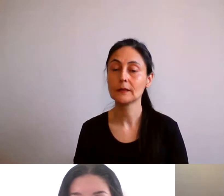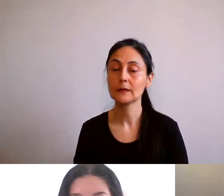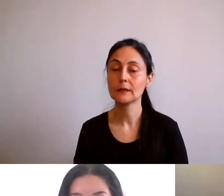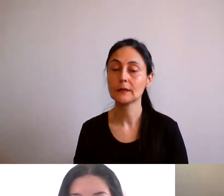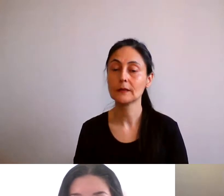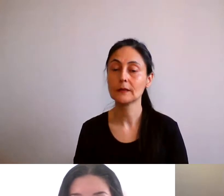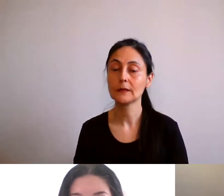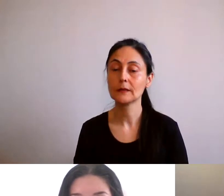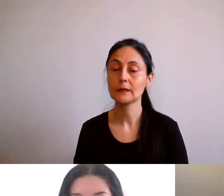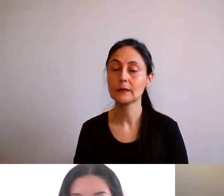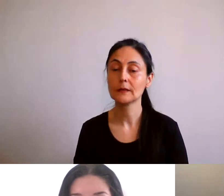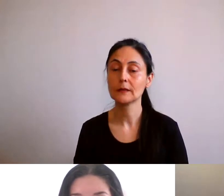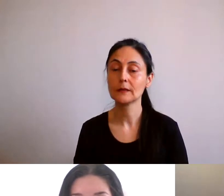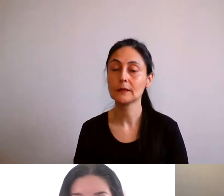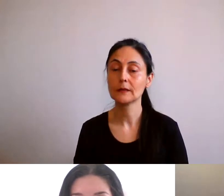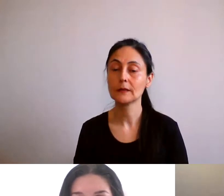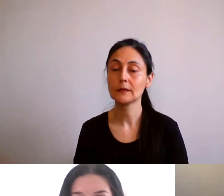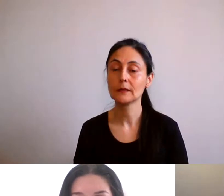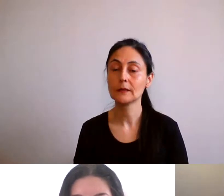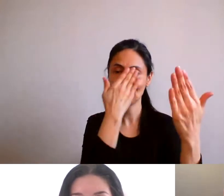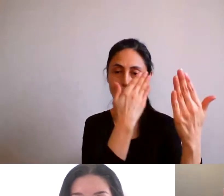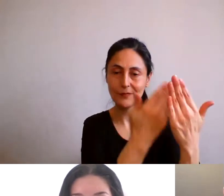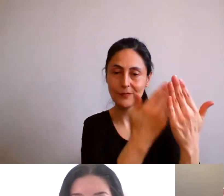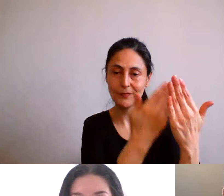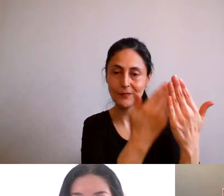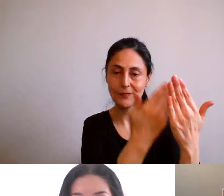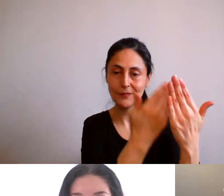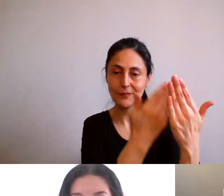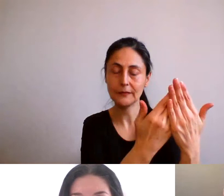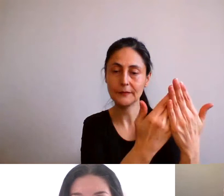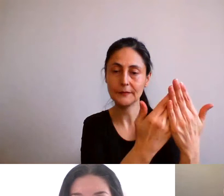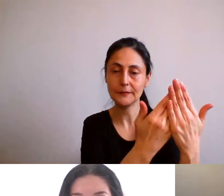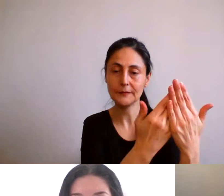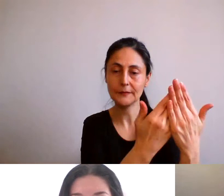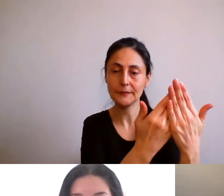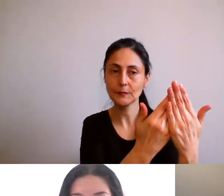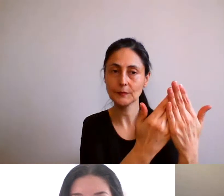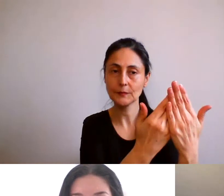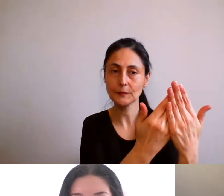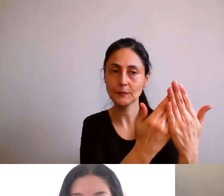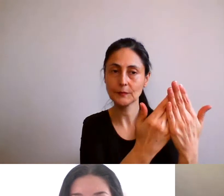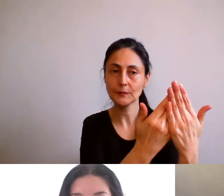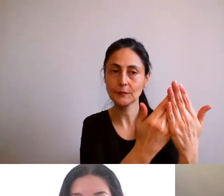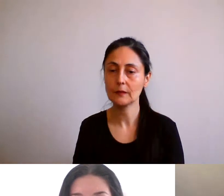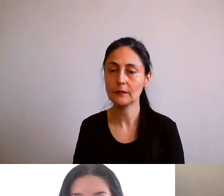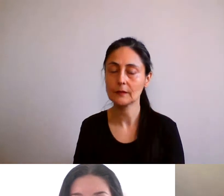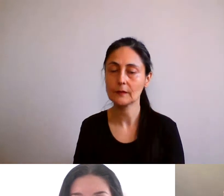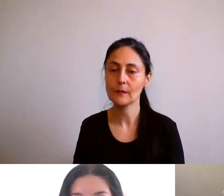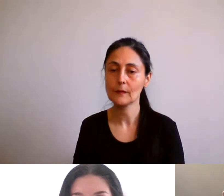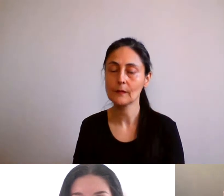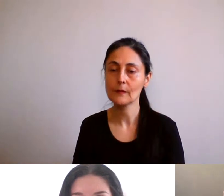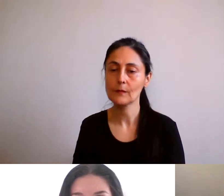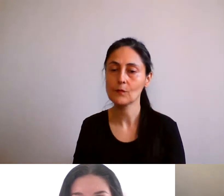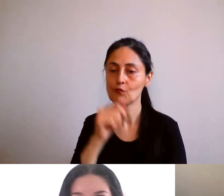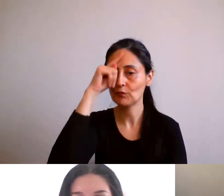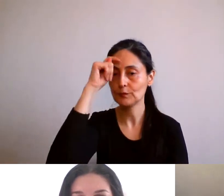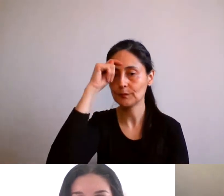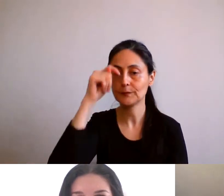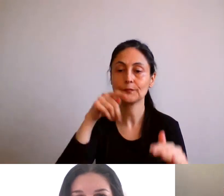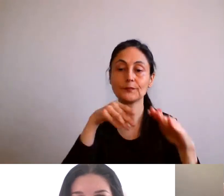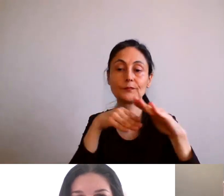es cierto?, para poder enfrentar. Y el terciario, aquí lo que se ha hecho mención al paciente que ha estado en una